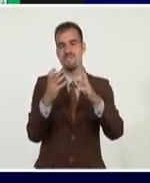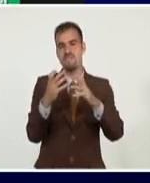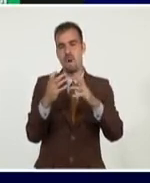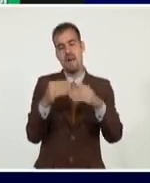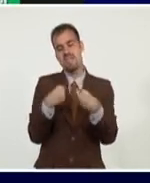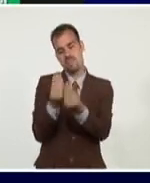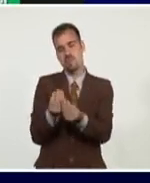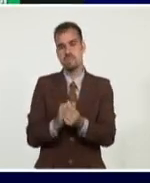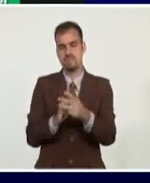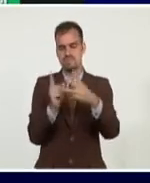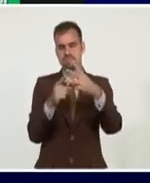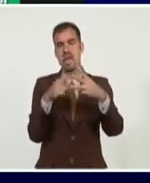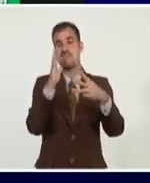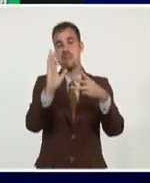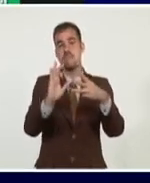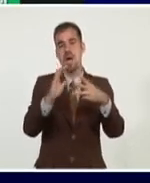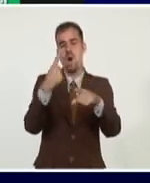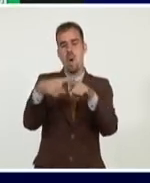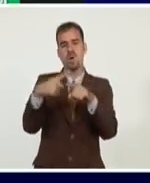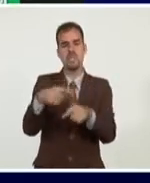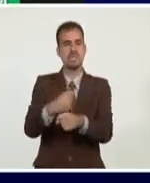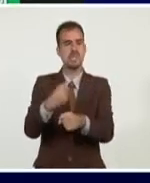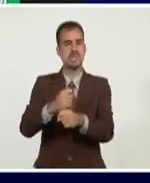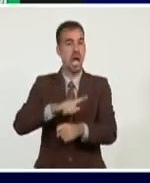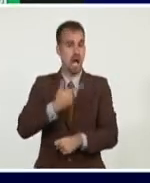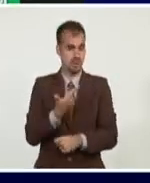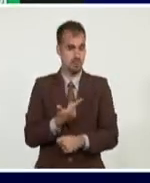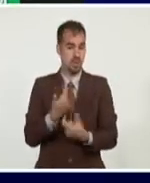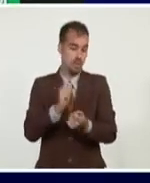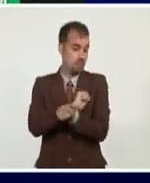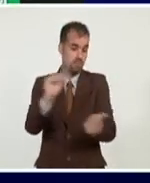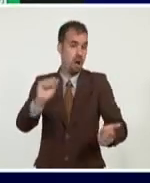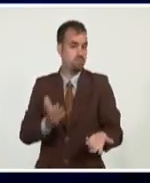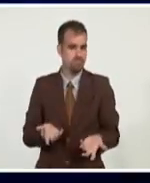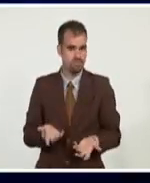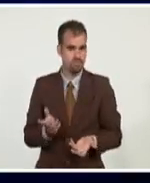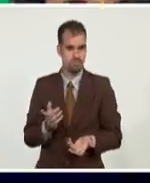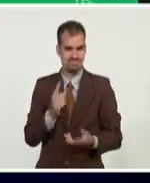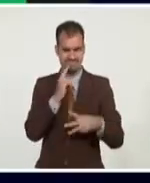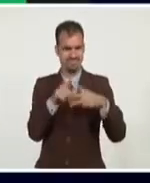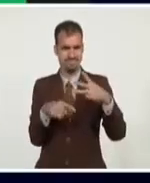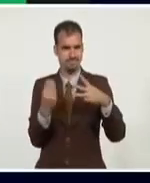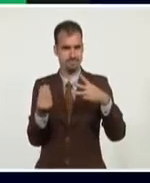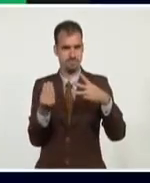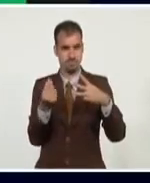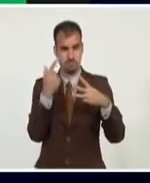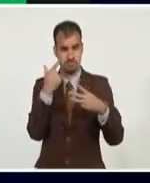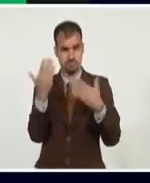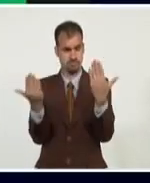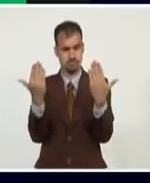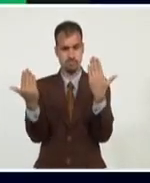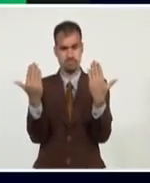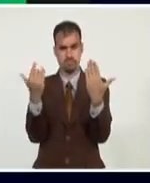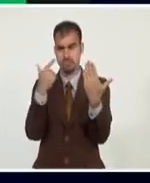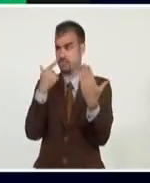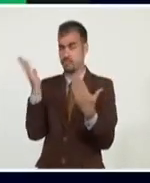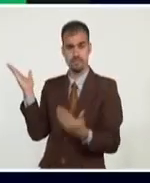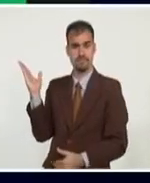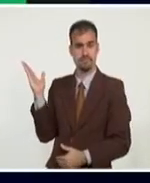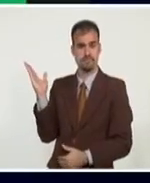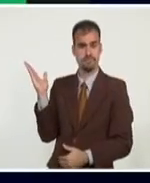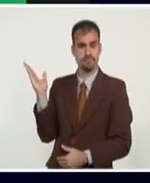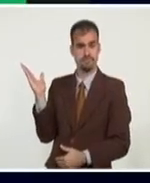al ejercicio de las libertades artísticas de manera plena. Vamos a comparar. Miren, ¿qué me